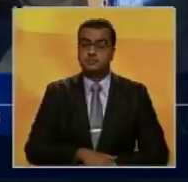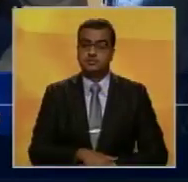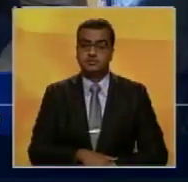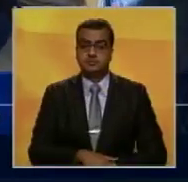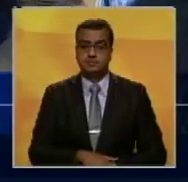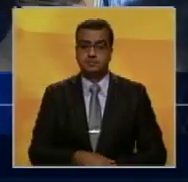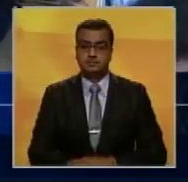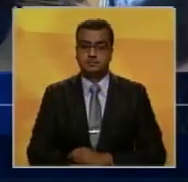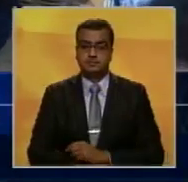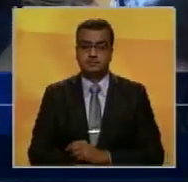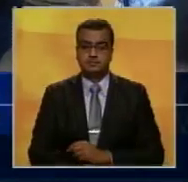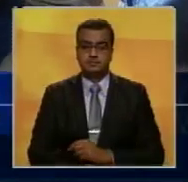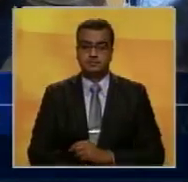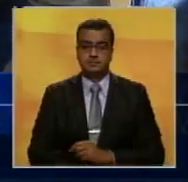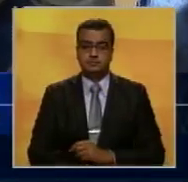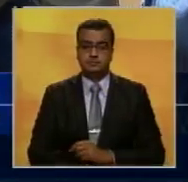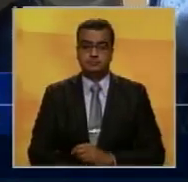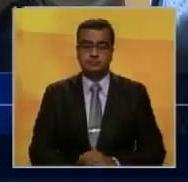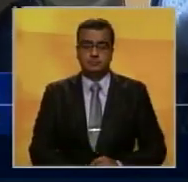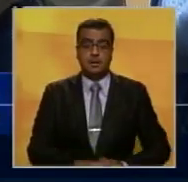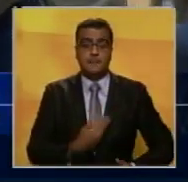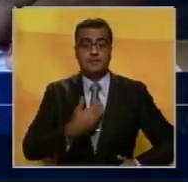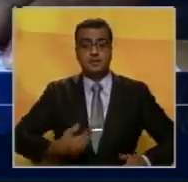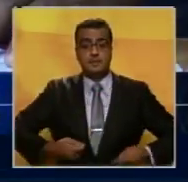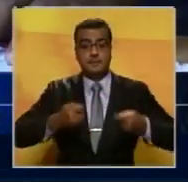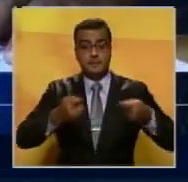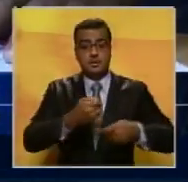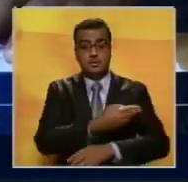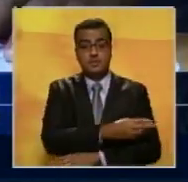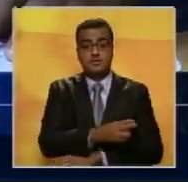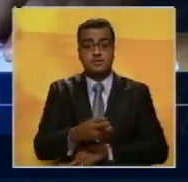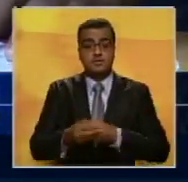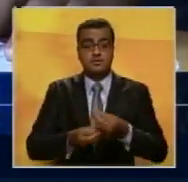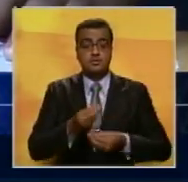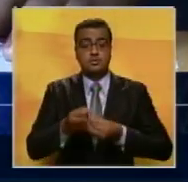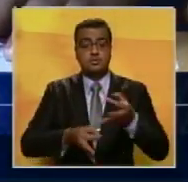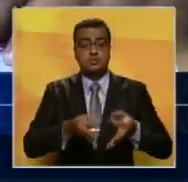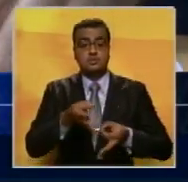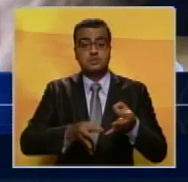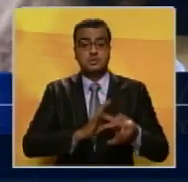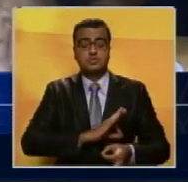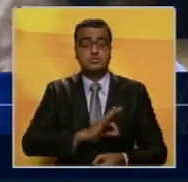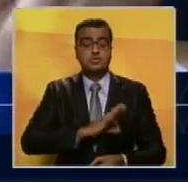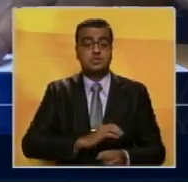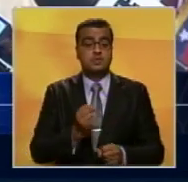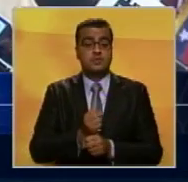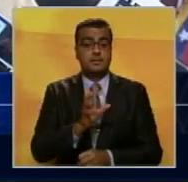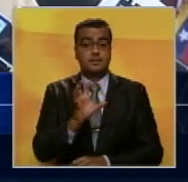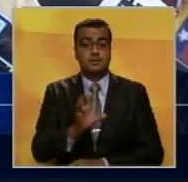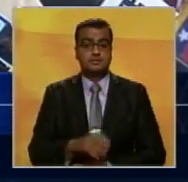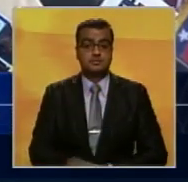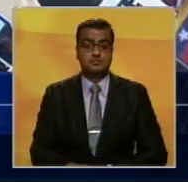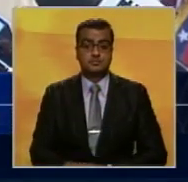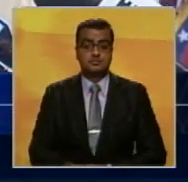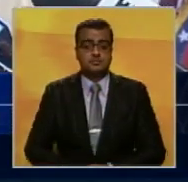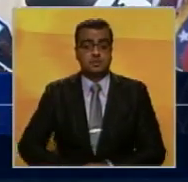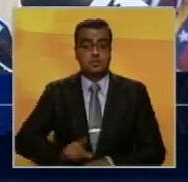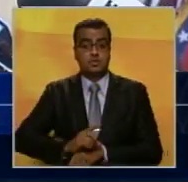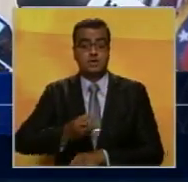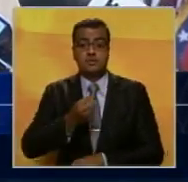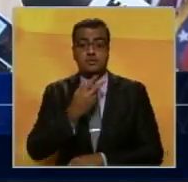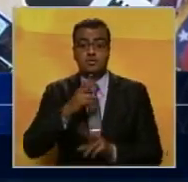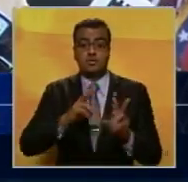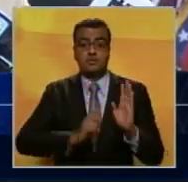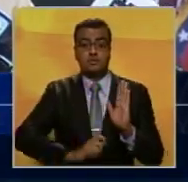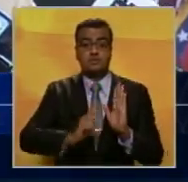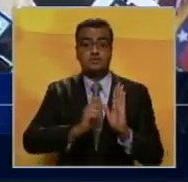Venezuela. Jean Urdaneta, presidente de Maderas del Orinoco, aseguró que se hizo justicia social con la clase obrera y el país. Enhorabuena, vemos nuestra nueva